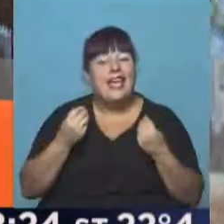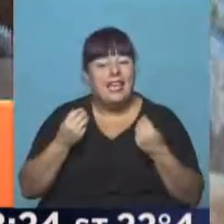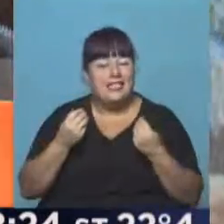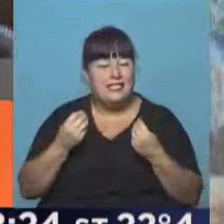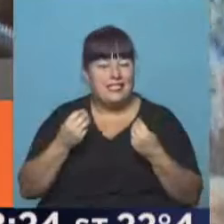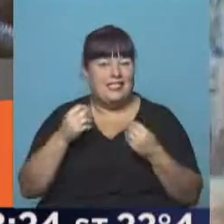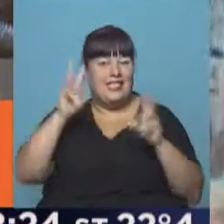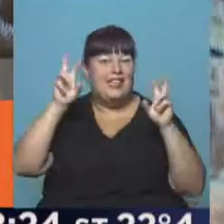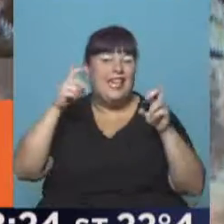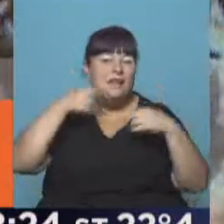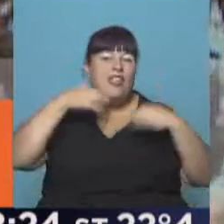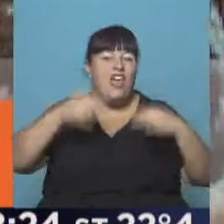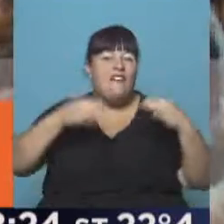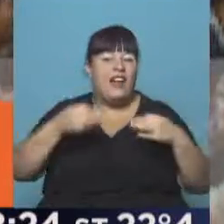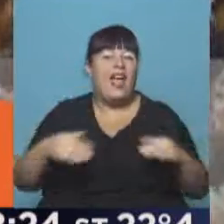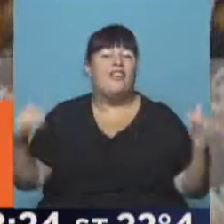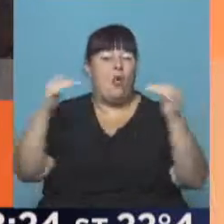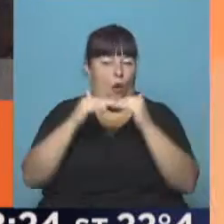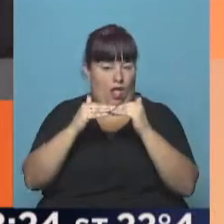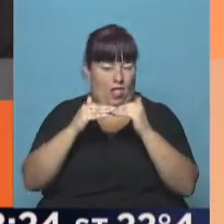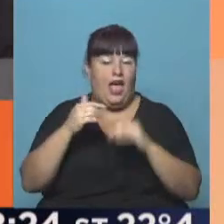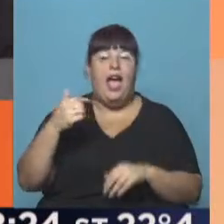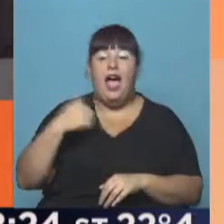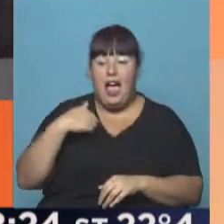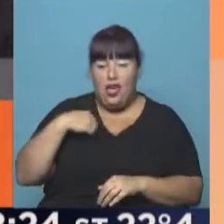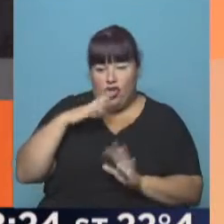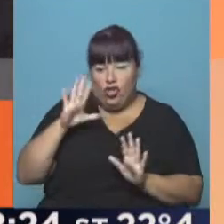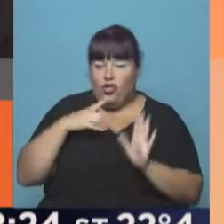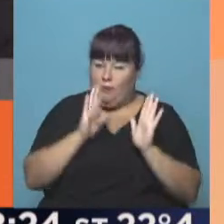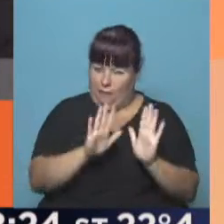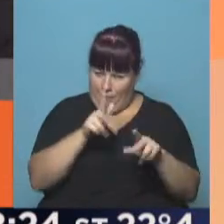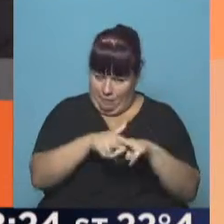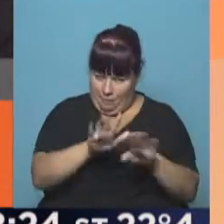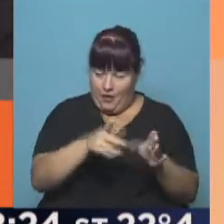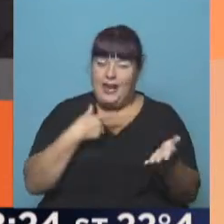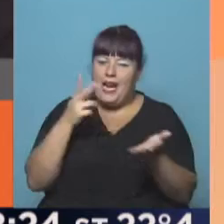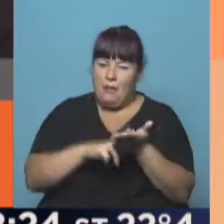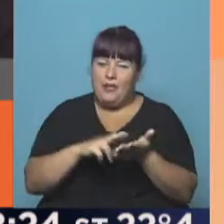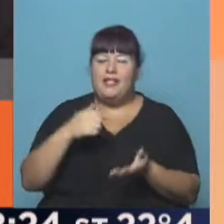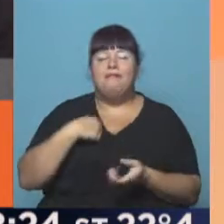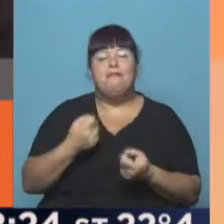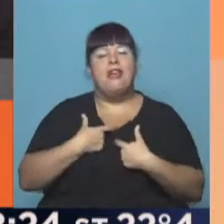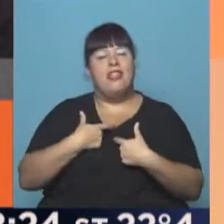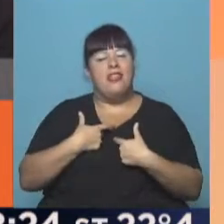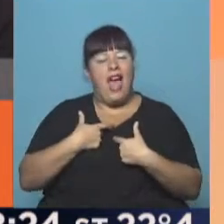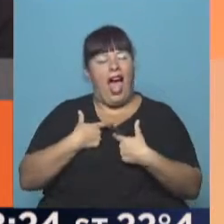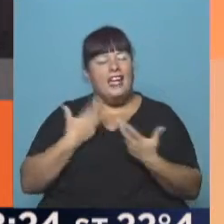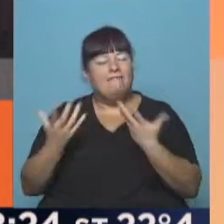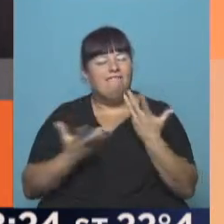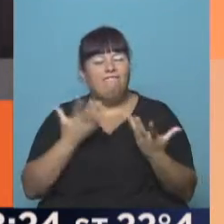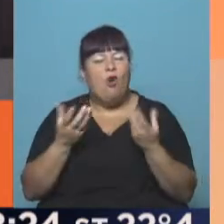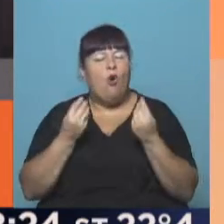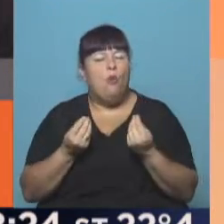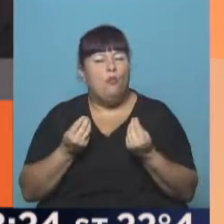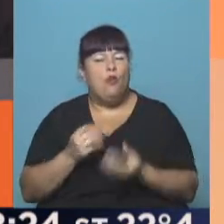verdaderamente una idea genuina de igualdad. A mí, yo quiero detenerme, quiero reiterar, porque a mí me genera tanto ruido esto de